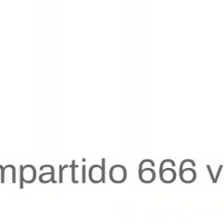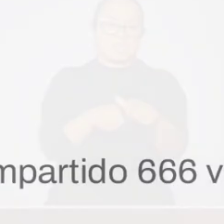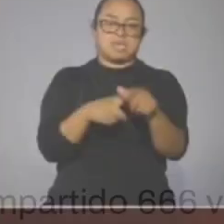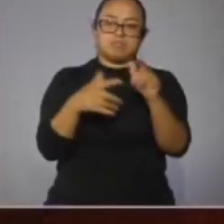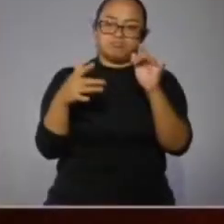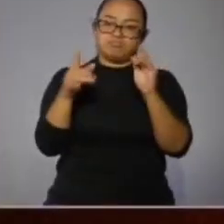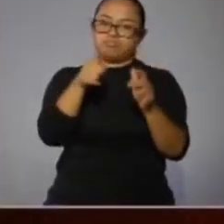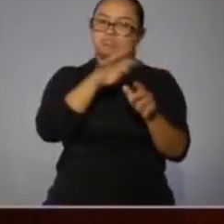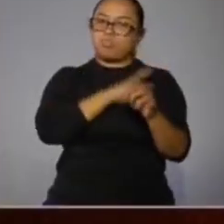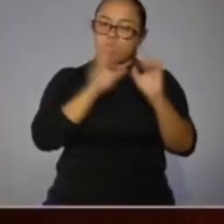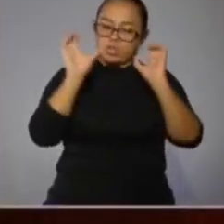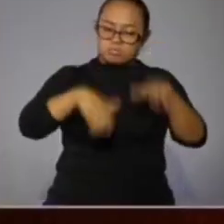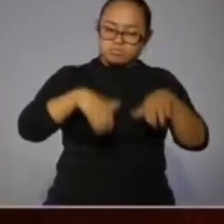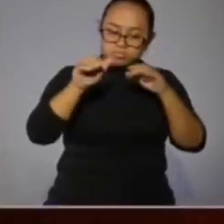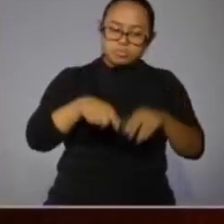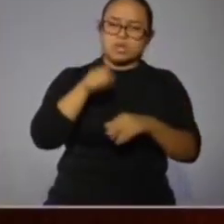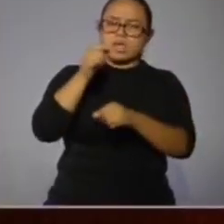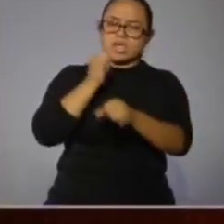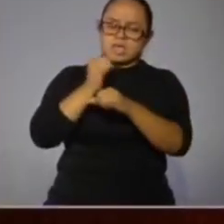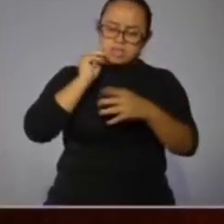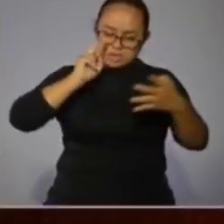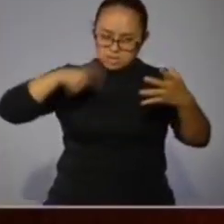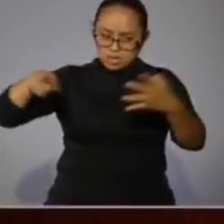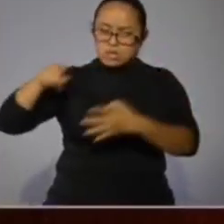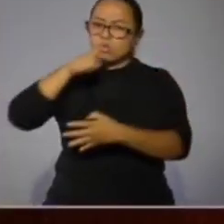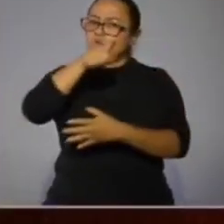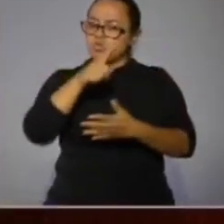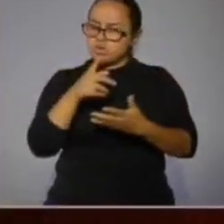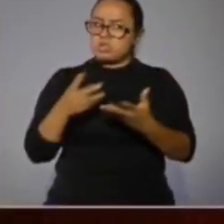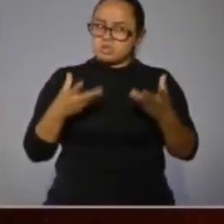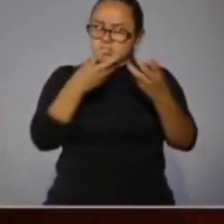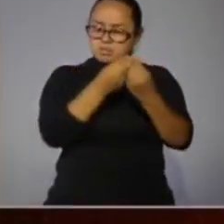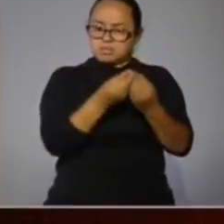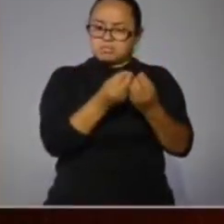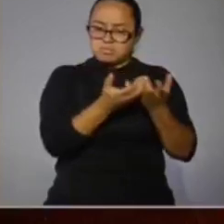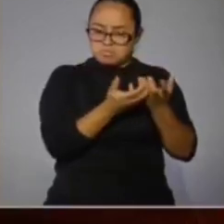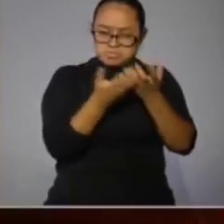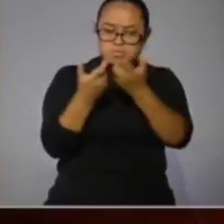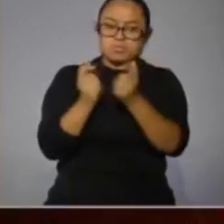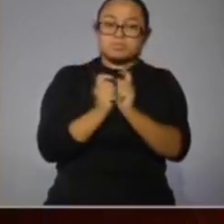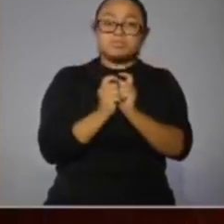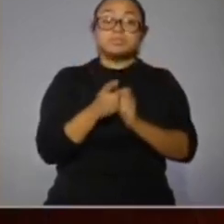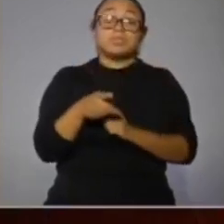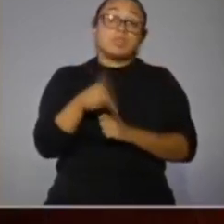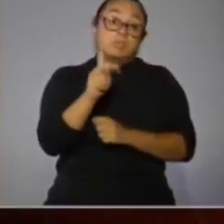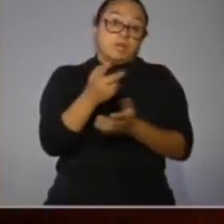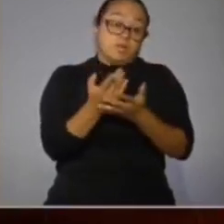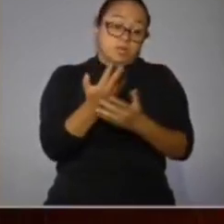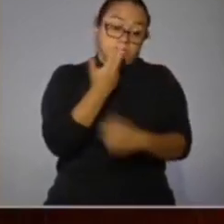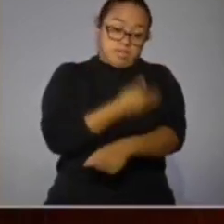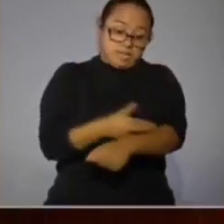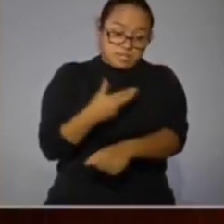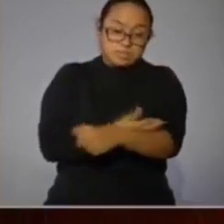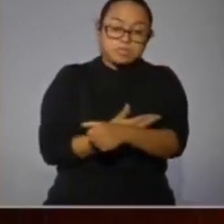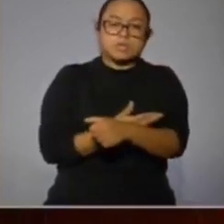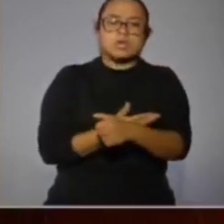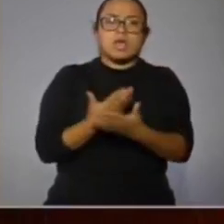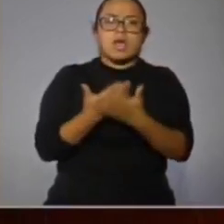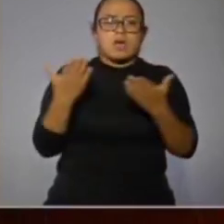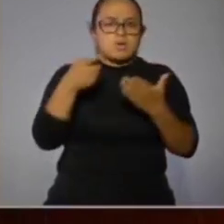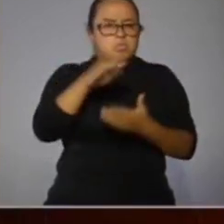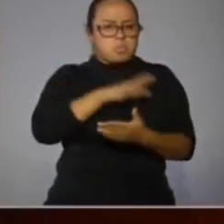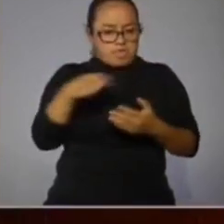Están inscribiendo, chequen la página, vayan, súmense a las brigadas y mientras hacen su trámite o haciendo su trámite, pues vamos